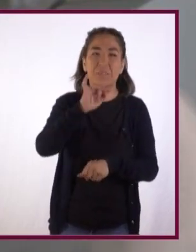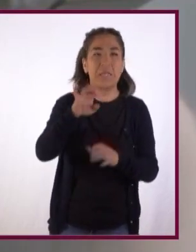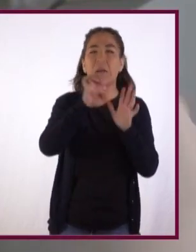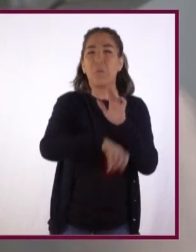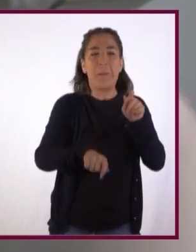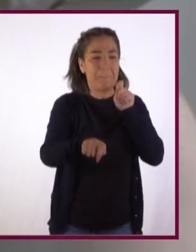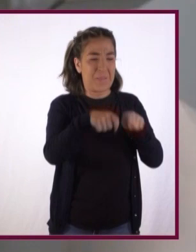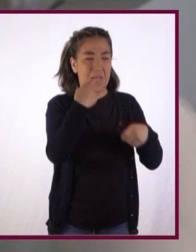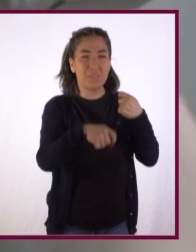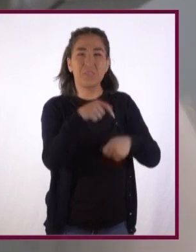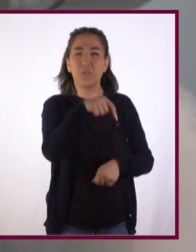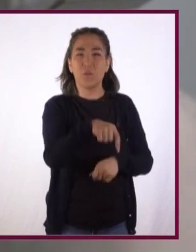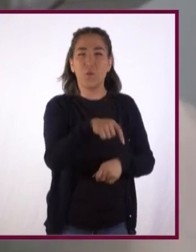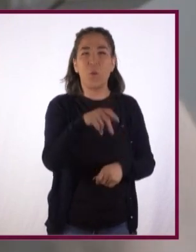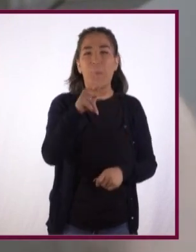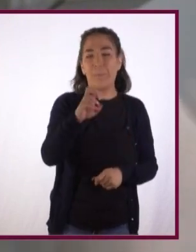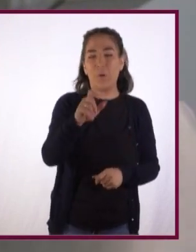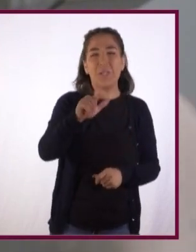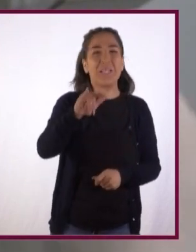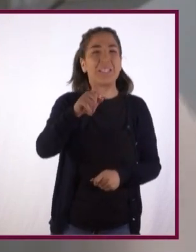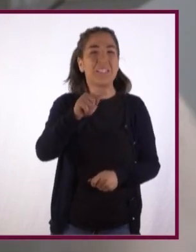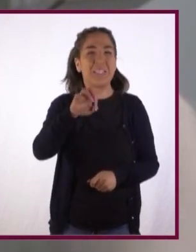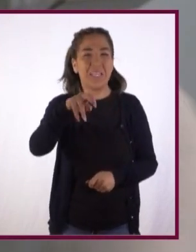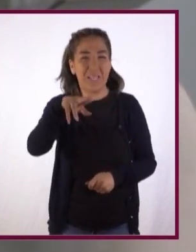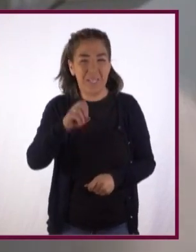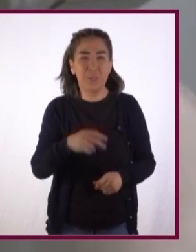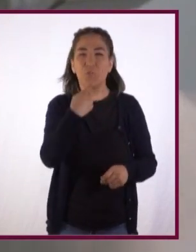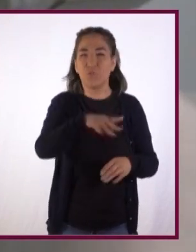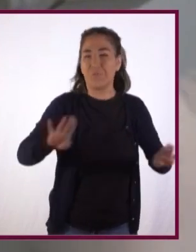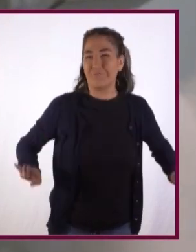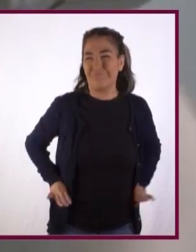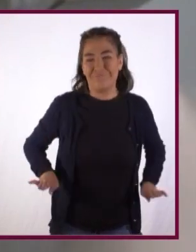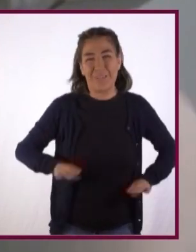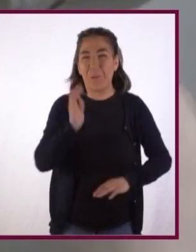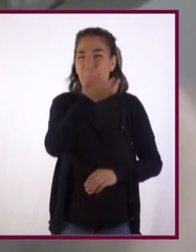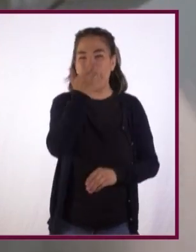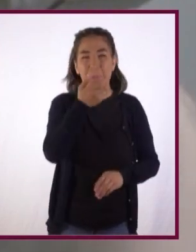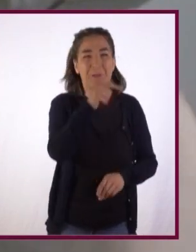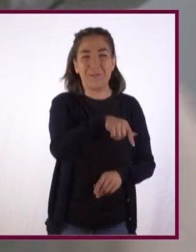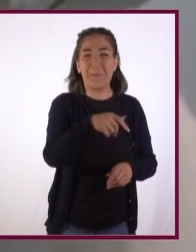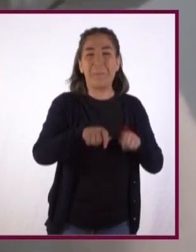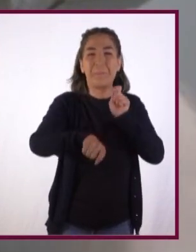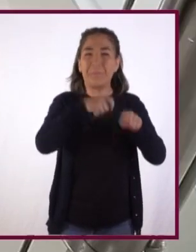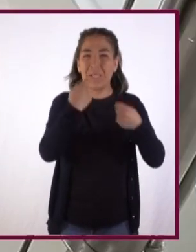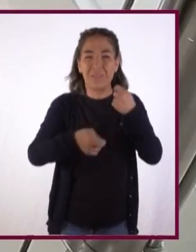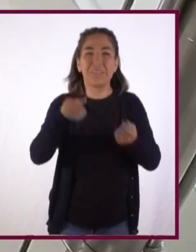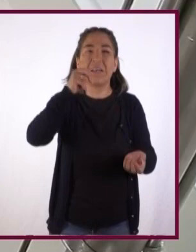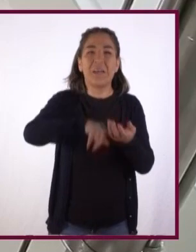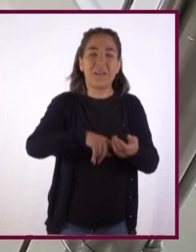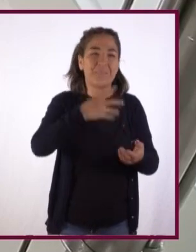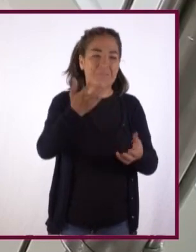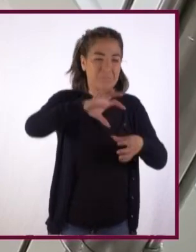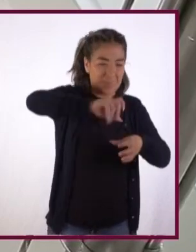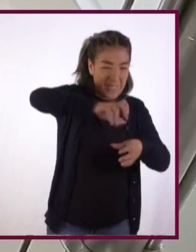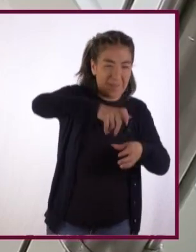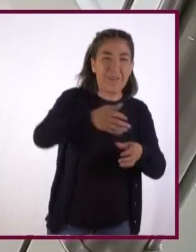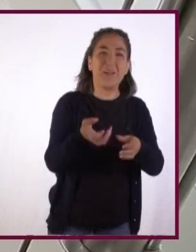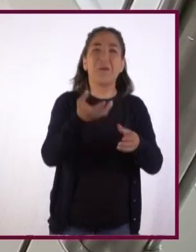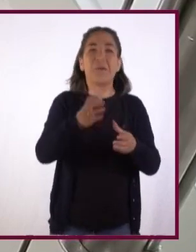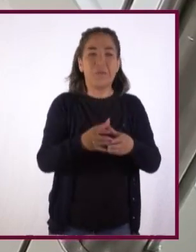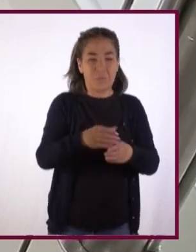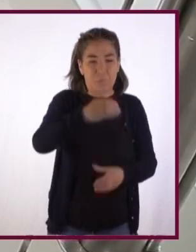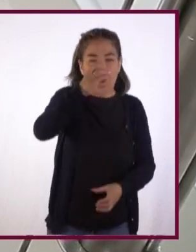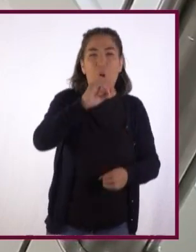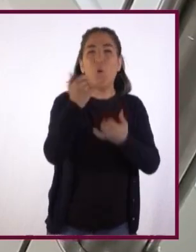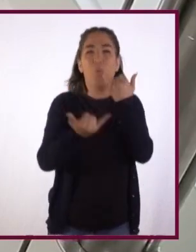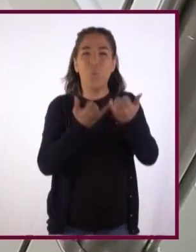un plástico como un polietileno, un plástico común que podemos encontrar en todos lados, en los frascos, en las